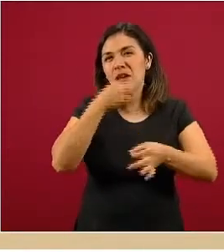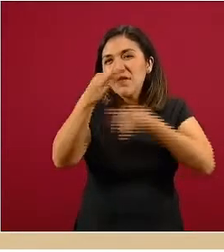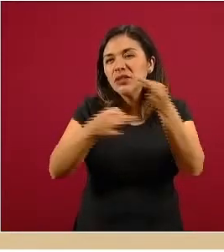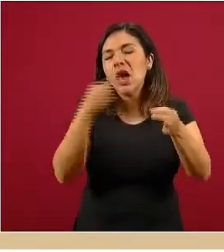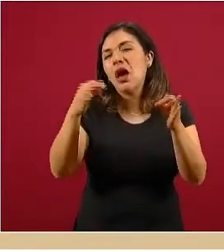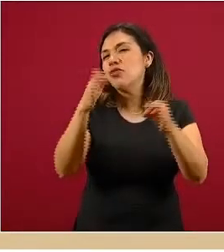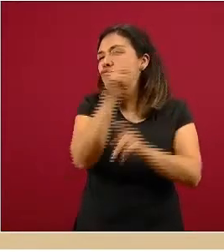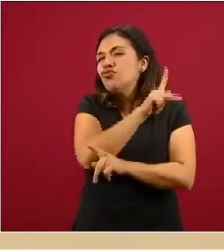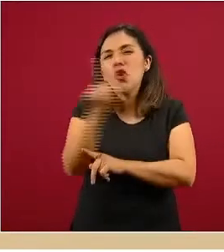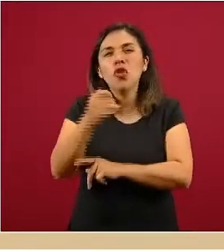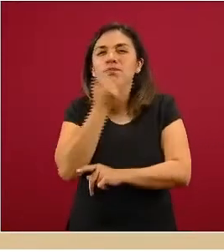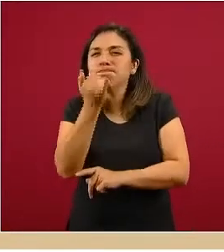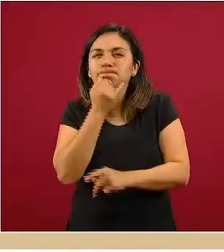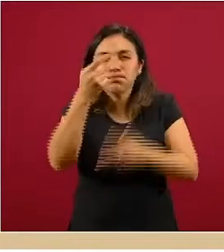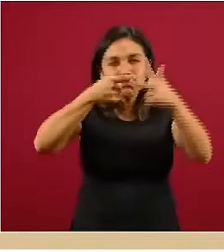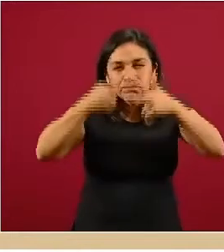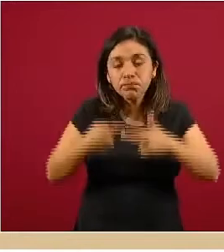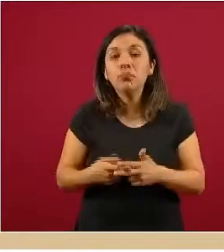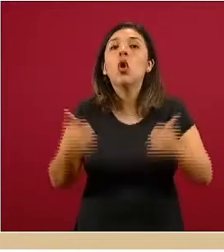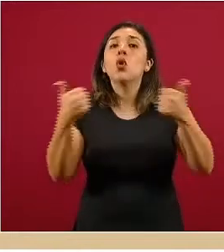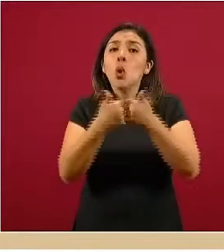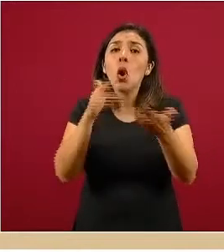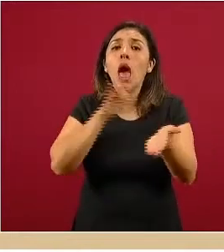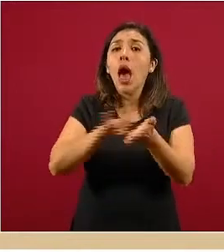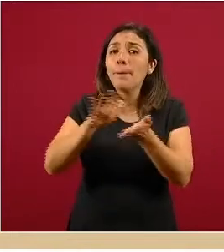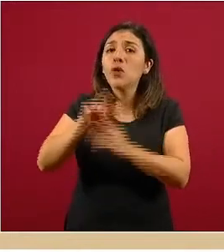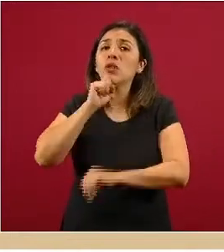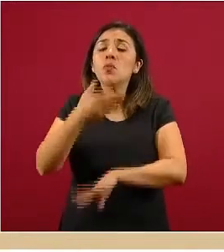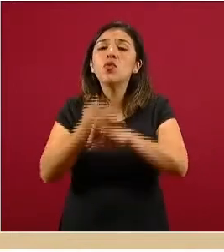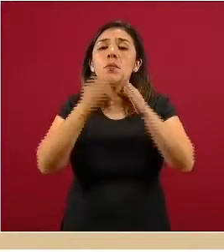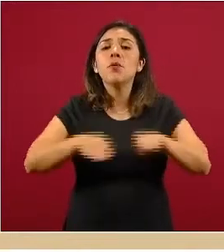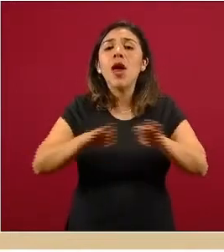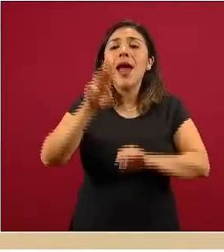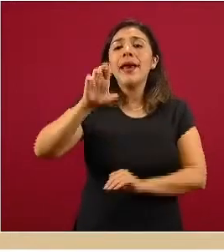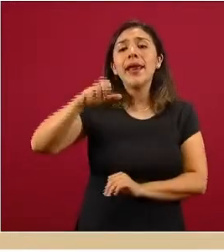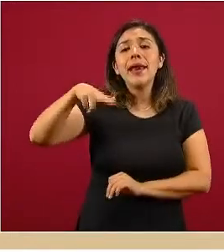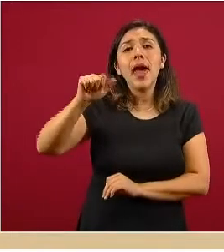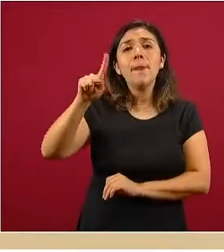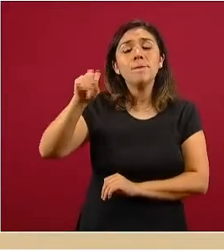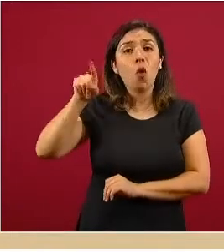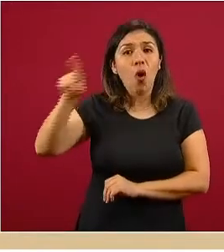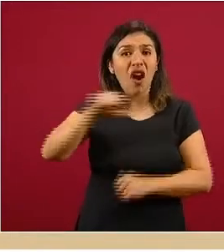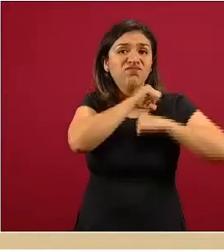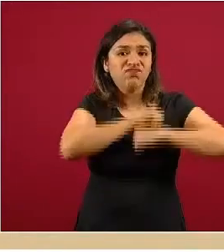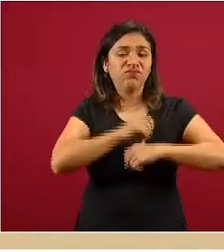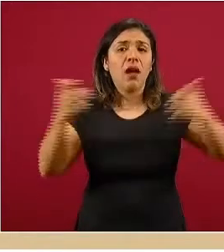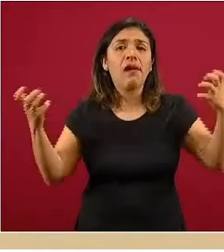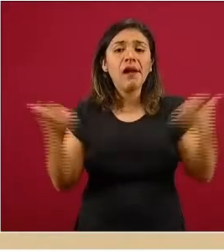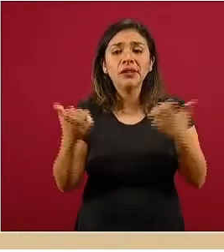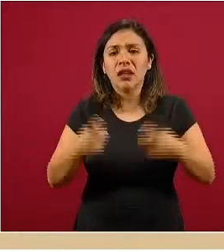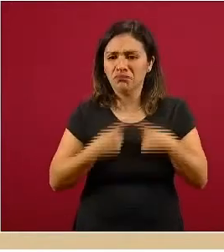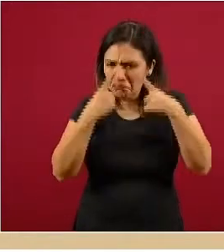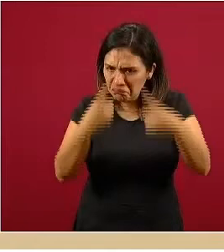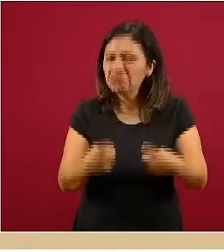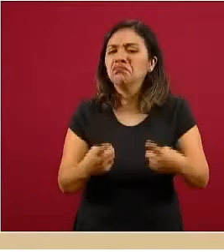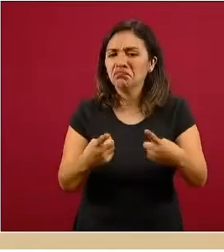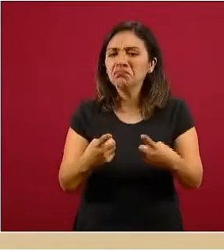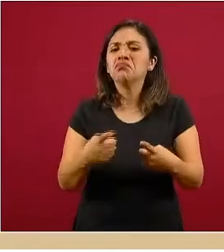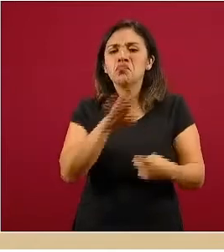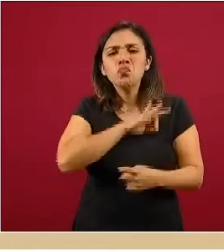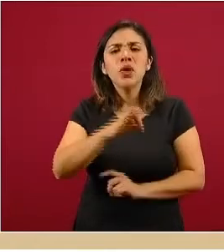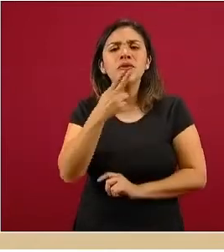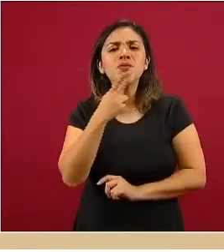de coronavirus y será un reporte que ya actualizaremos de manera periódica. Como se comentó desde aquella ocasión, este